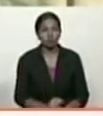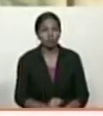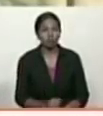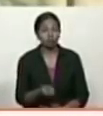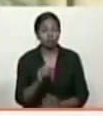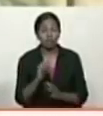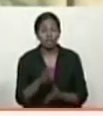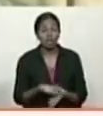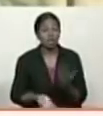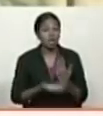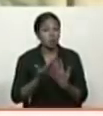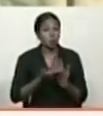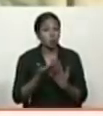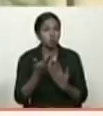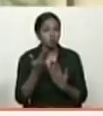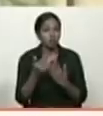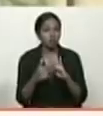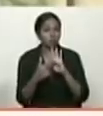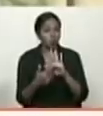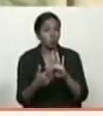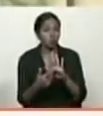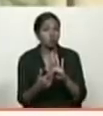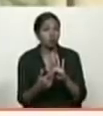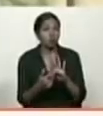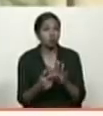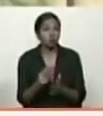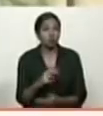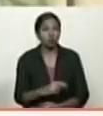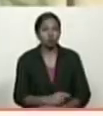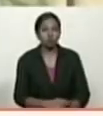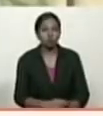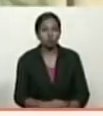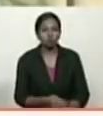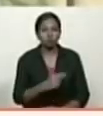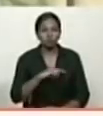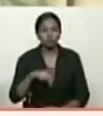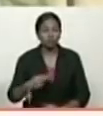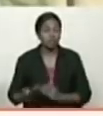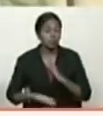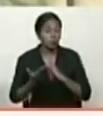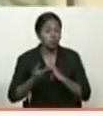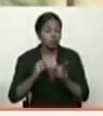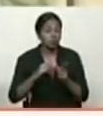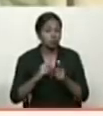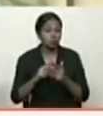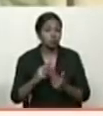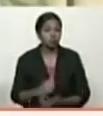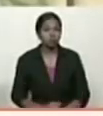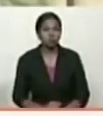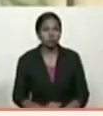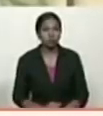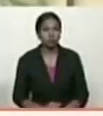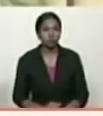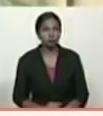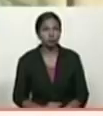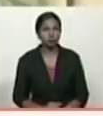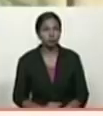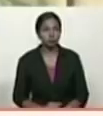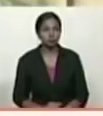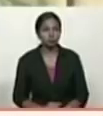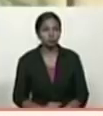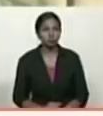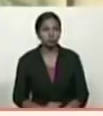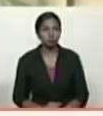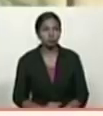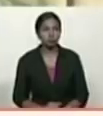declaraciones sobre la Comisión Mixta Intergubernamental Rusia-Venezuela y así también unas importantes